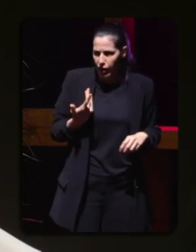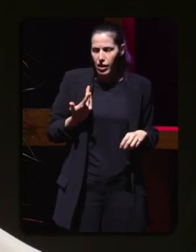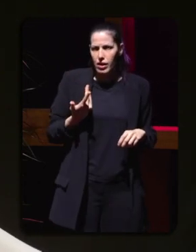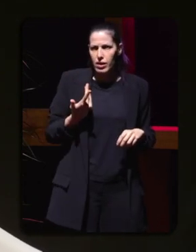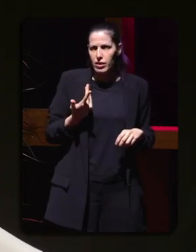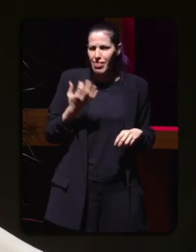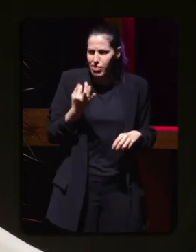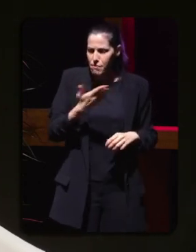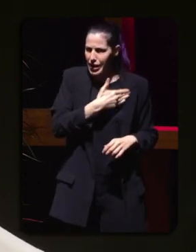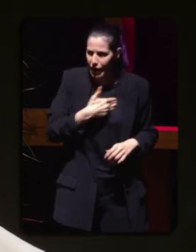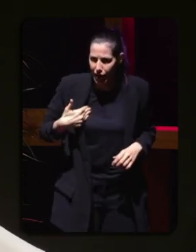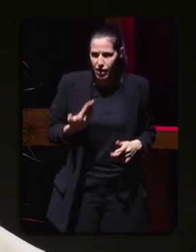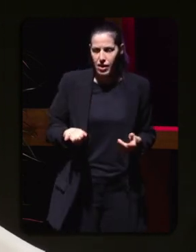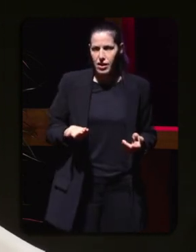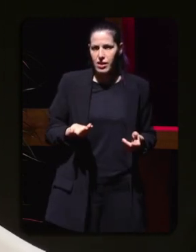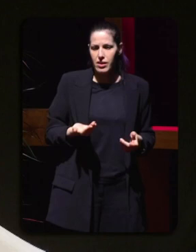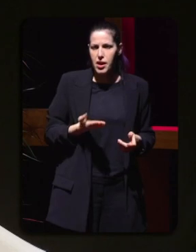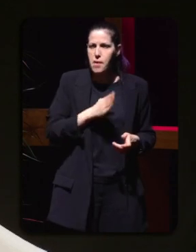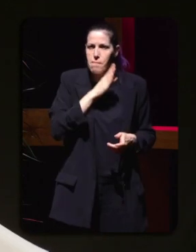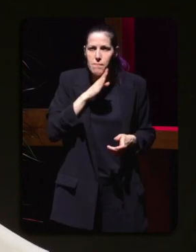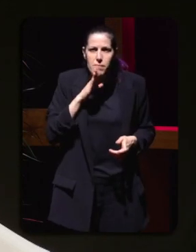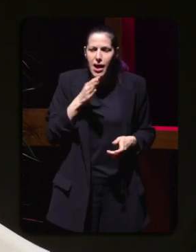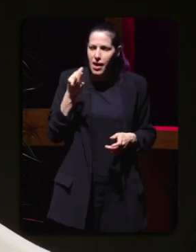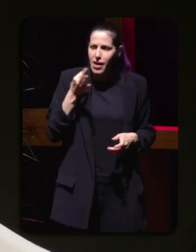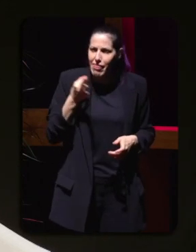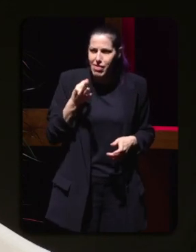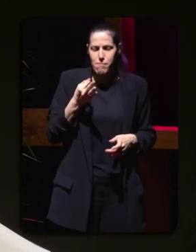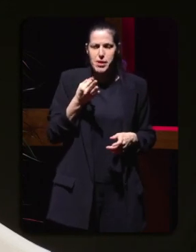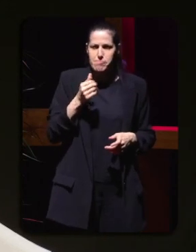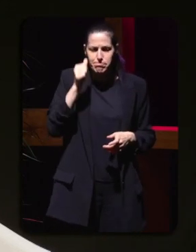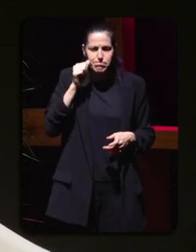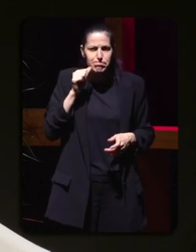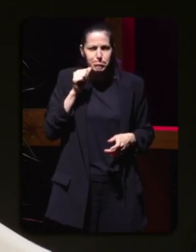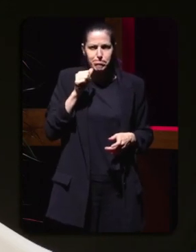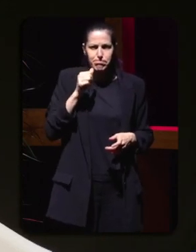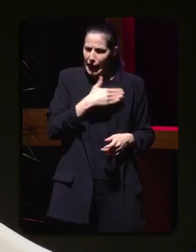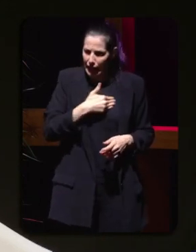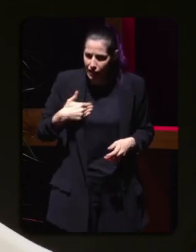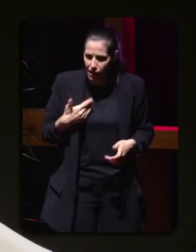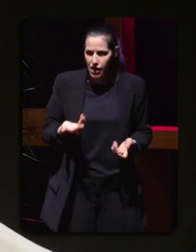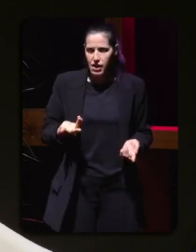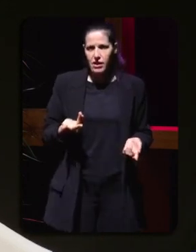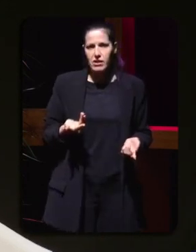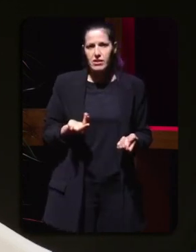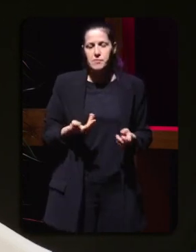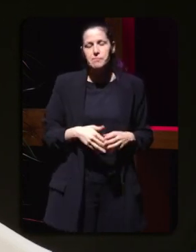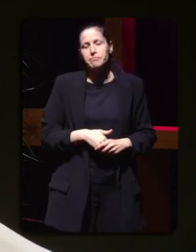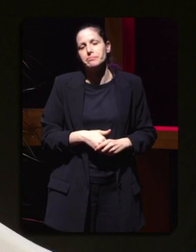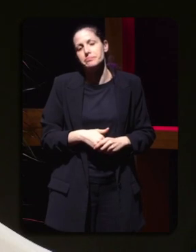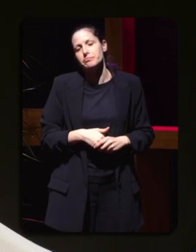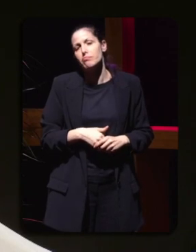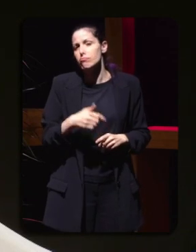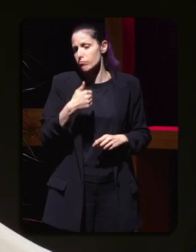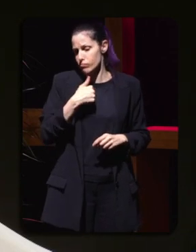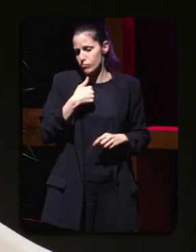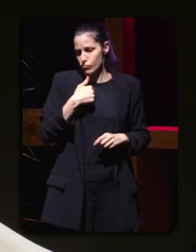queriendo queriendo seamos madres queriendo y sobre todo nos quiten este es este y decía a